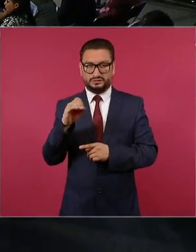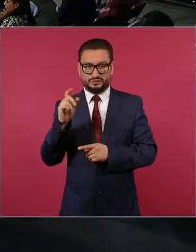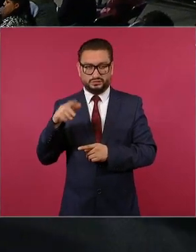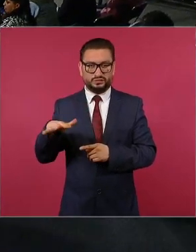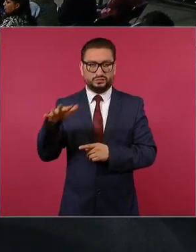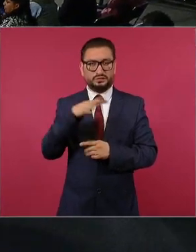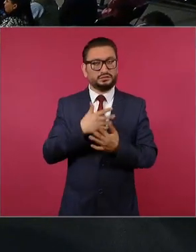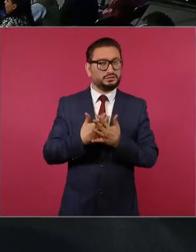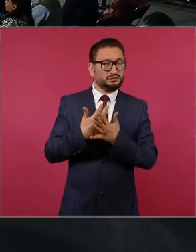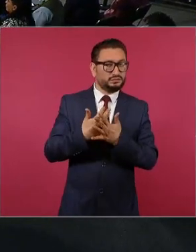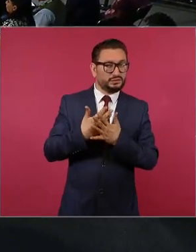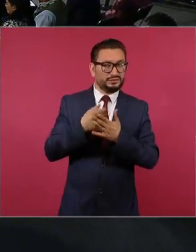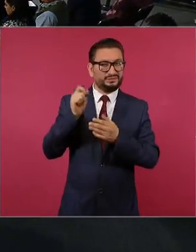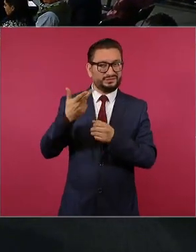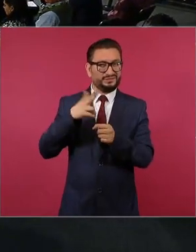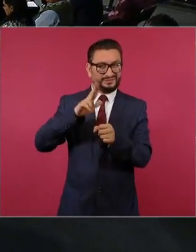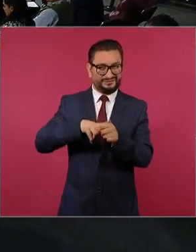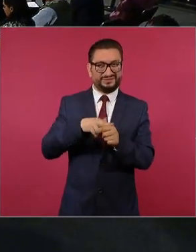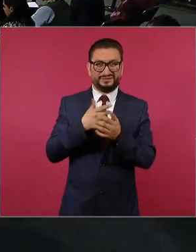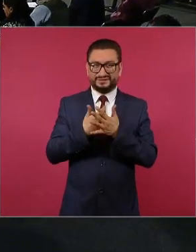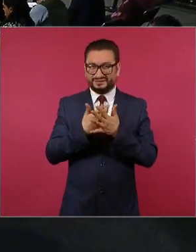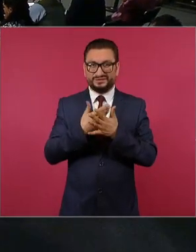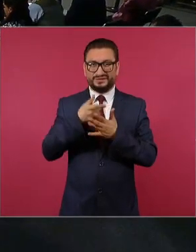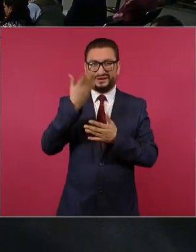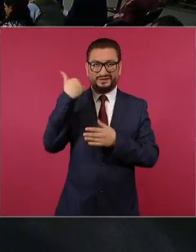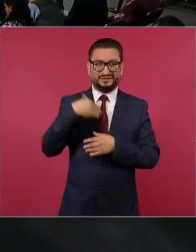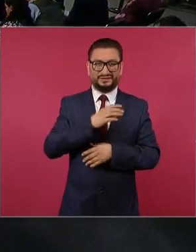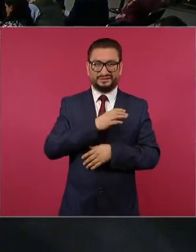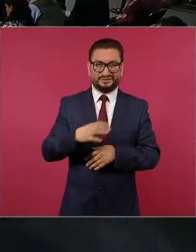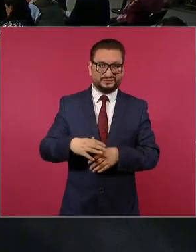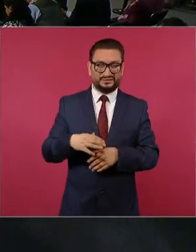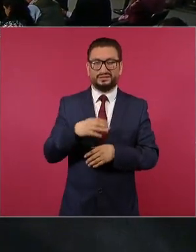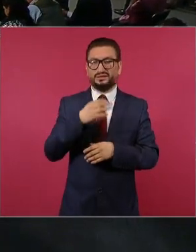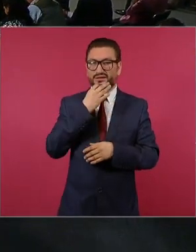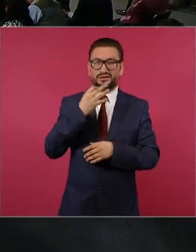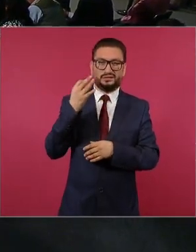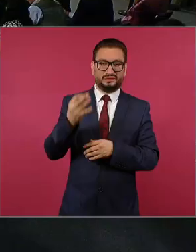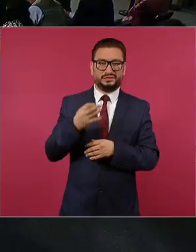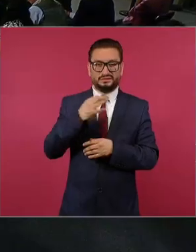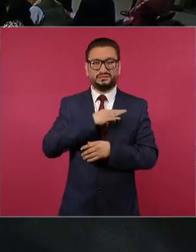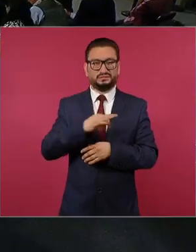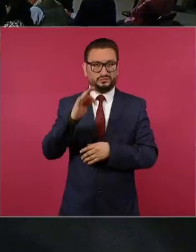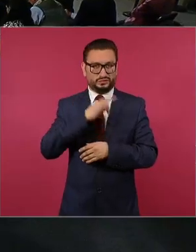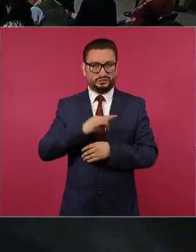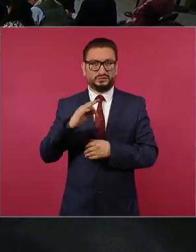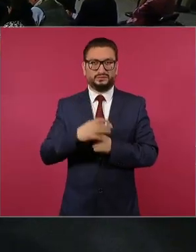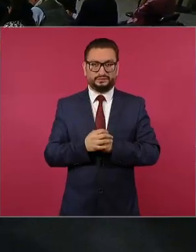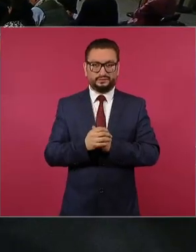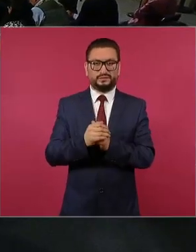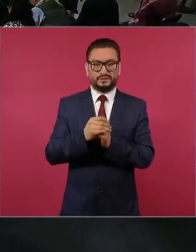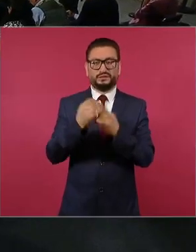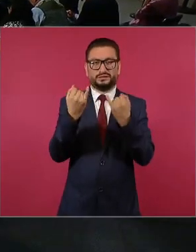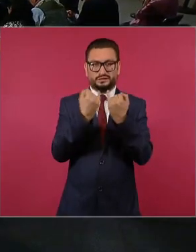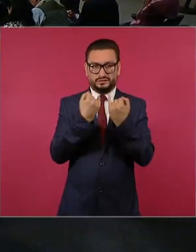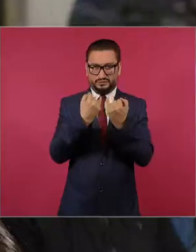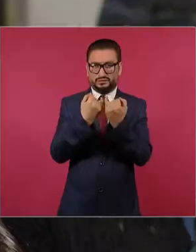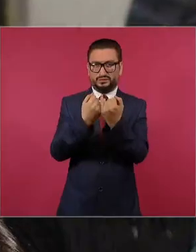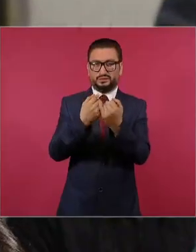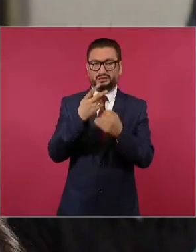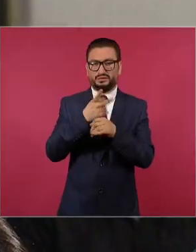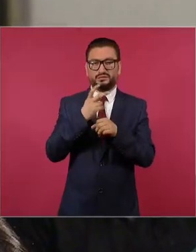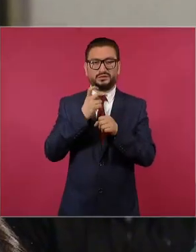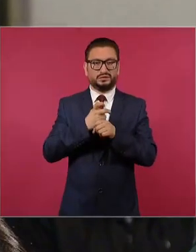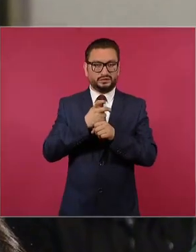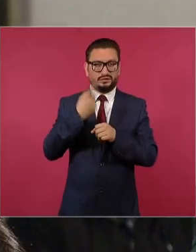están esperando ahí una clínica que usted en campaña les dijo que era posible. Y también la invitación pública